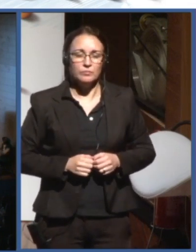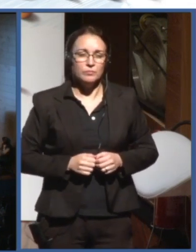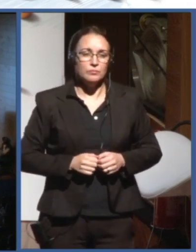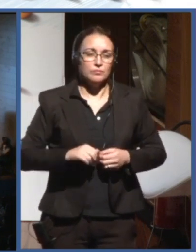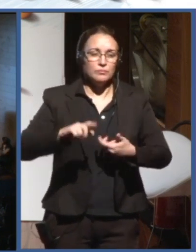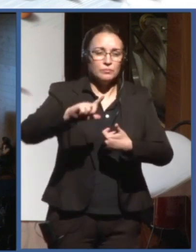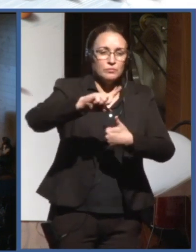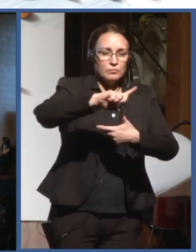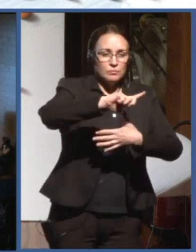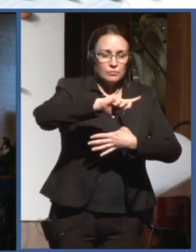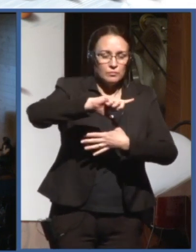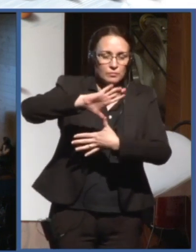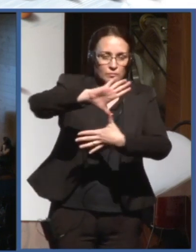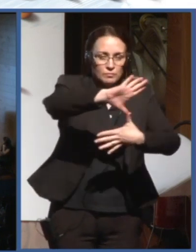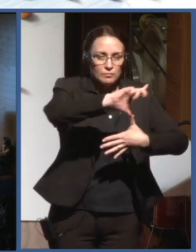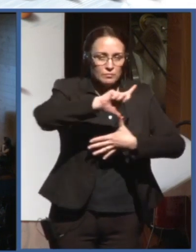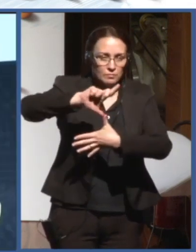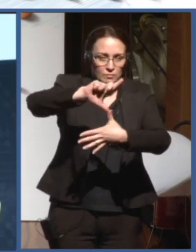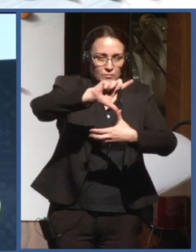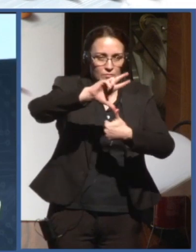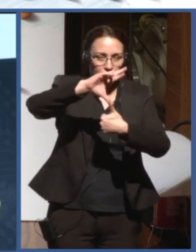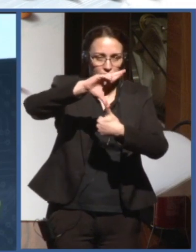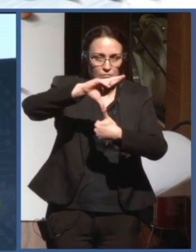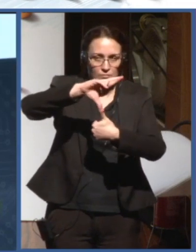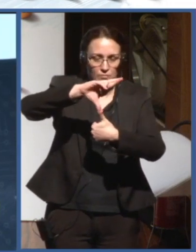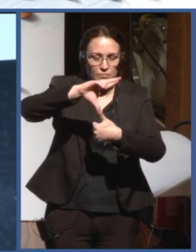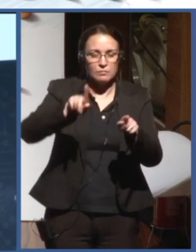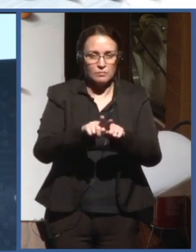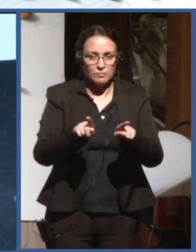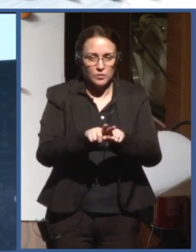Yes, ver. Respondiendo un poco a las preguntas